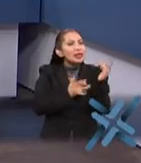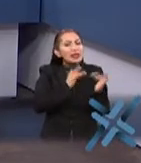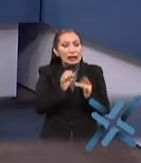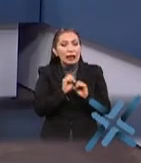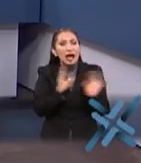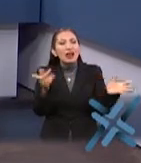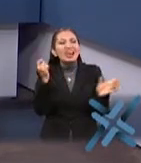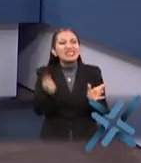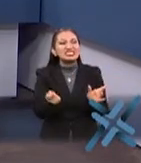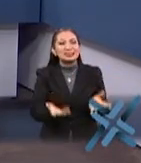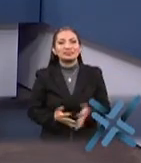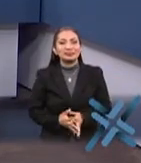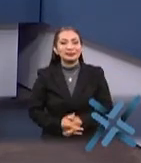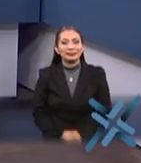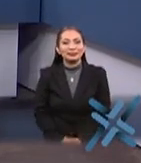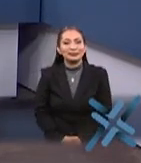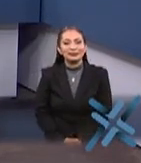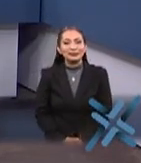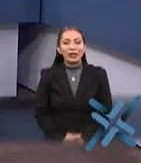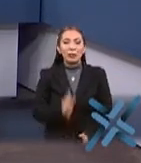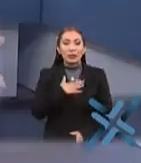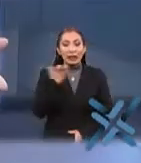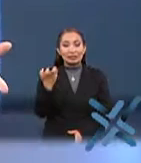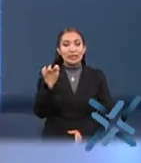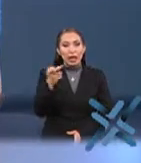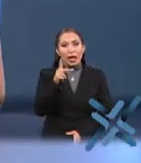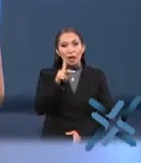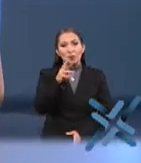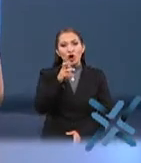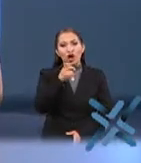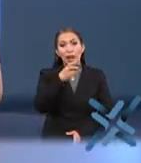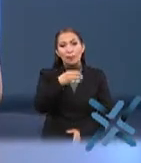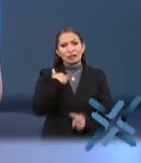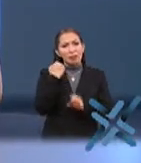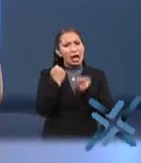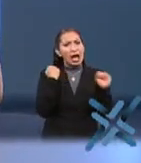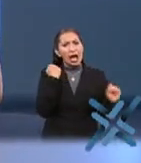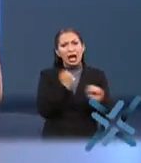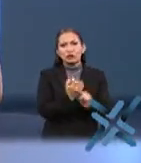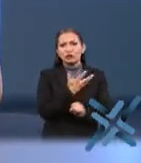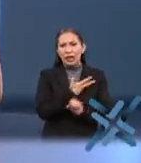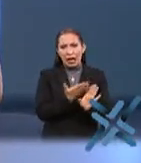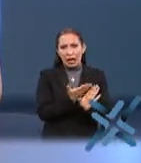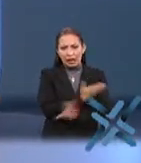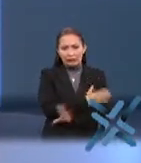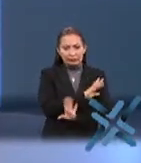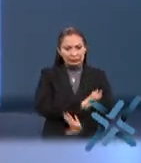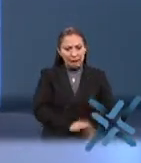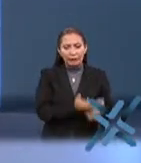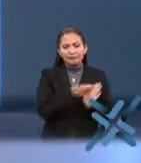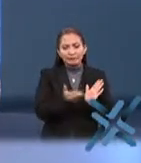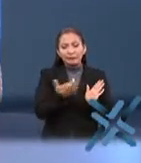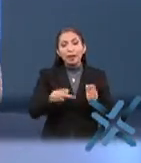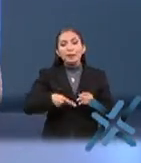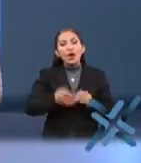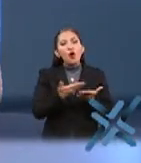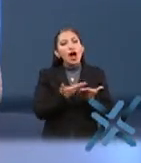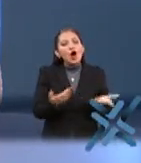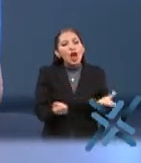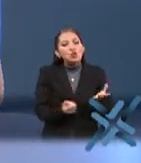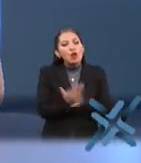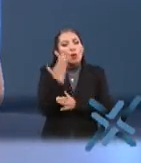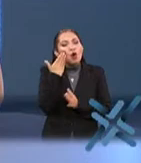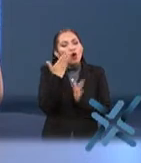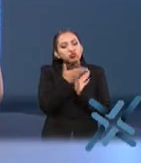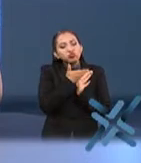por supuesto de qué cuenta. Bueno, pues es un programa que ya lleva, como saben, muchos años. Pero bueno, ahora está como en una nueva